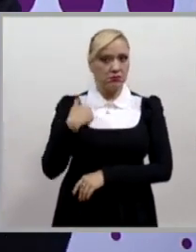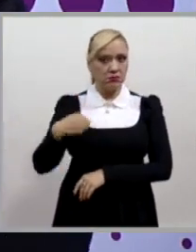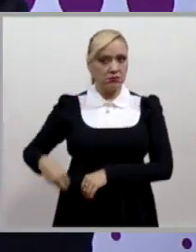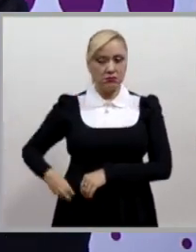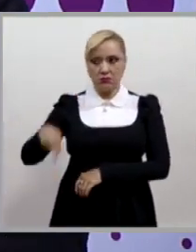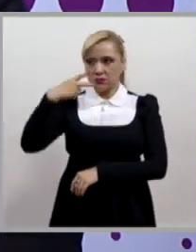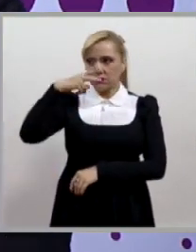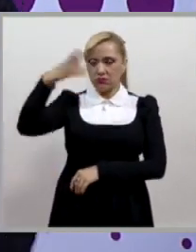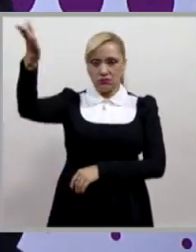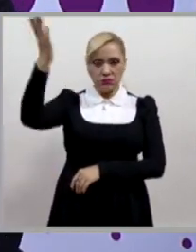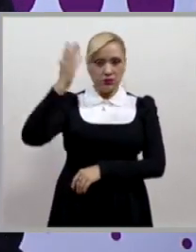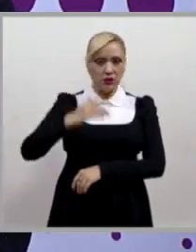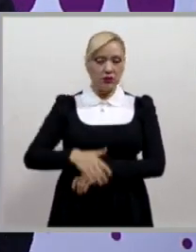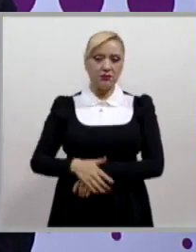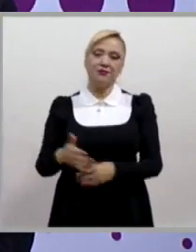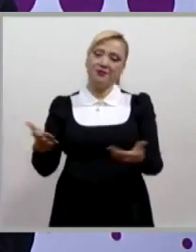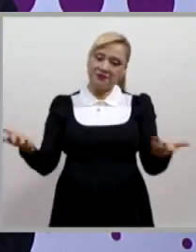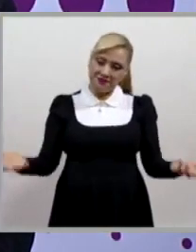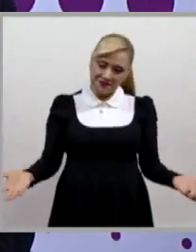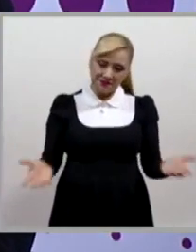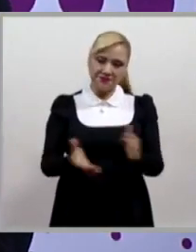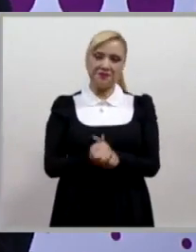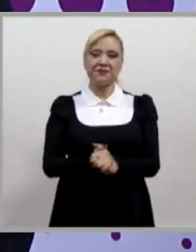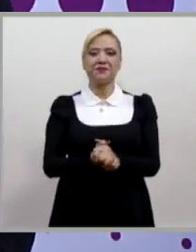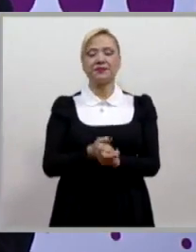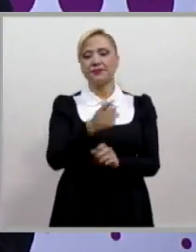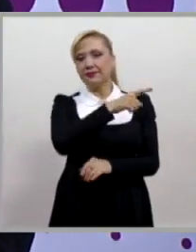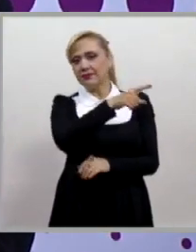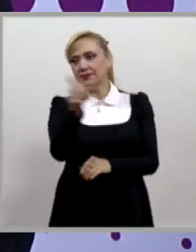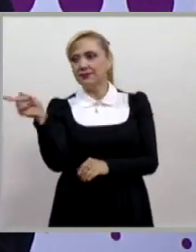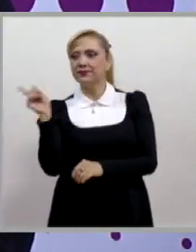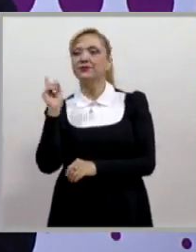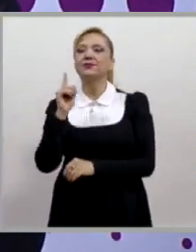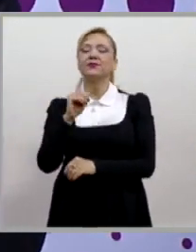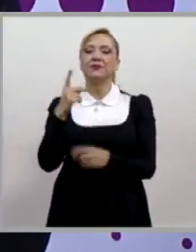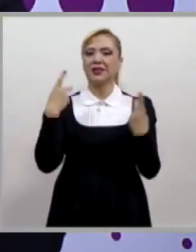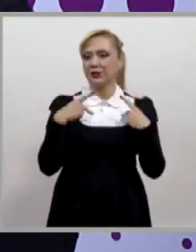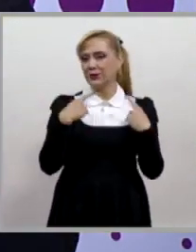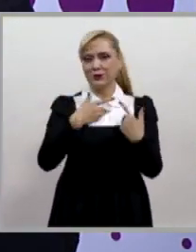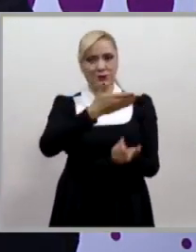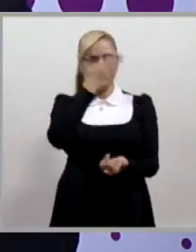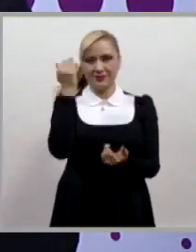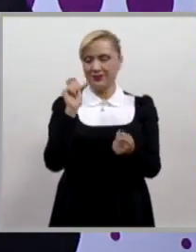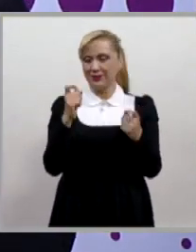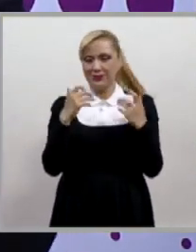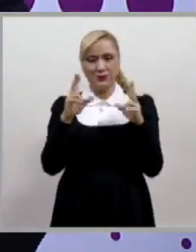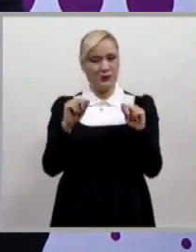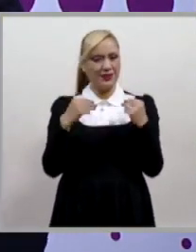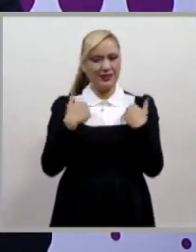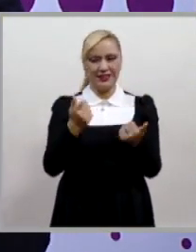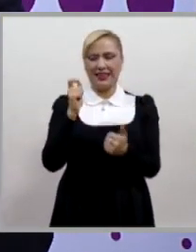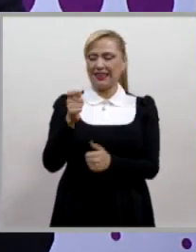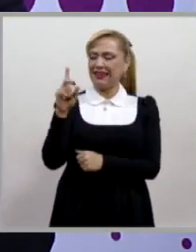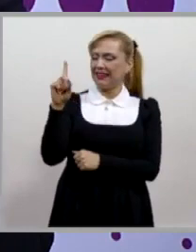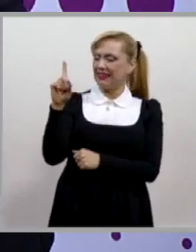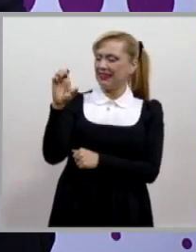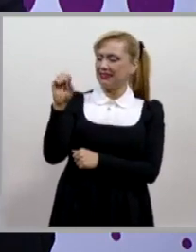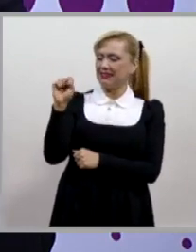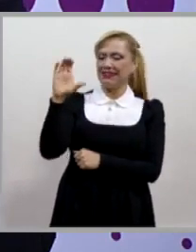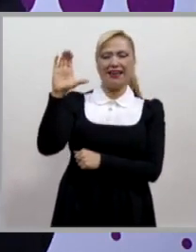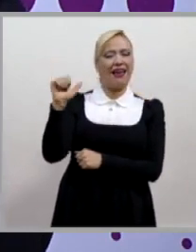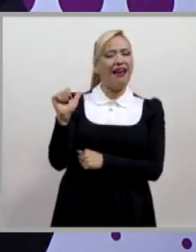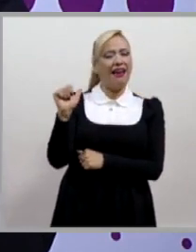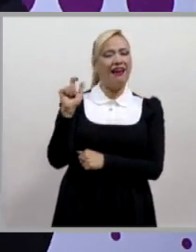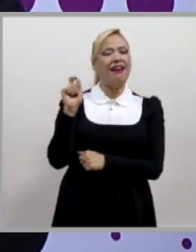sistema jurídico, pues ustedes lo saben como abogados, pero a lo mejor para los que nos escuchan es importante que entiendan que en general las